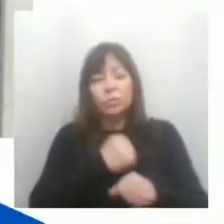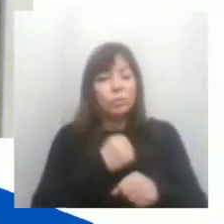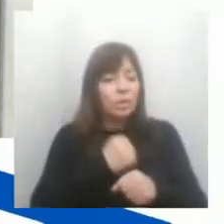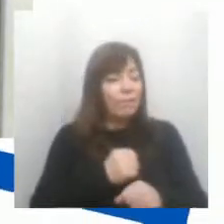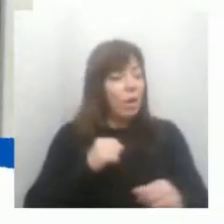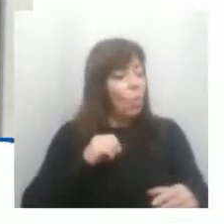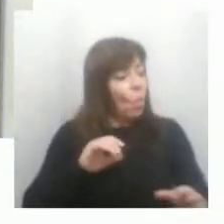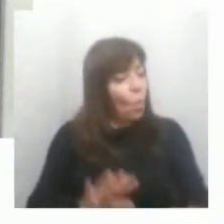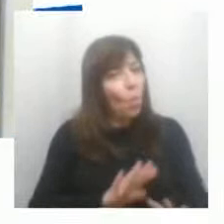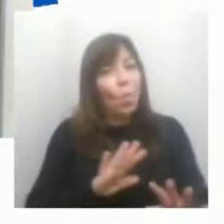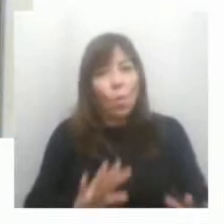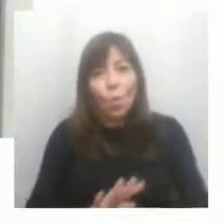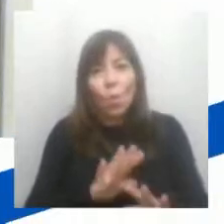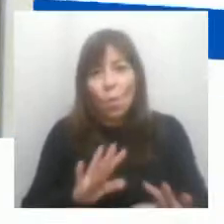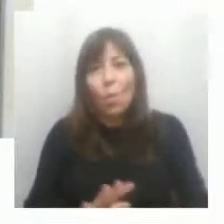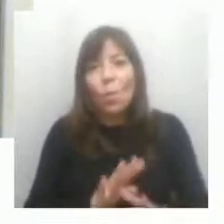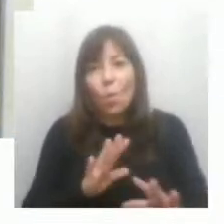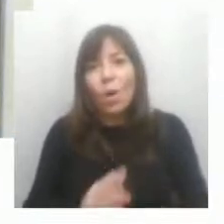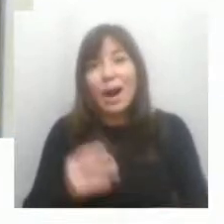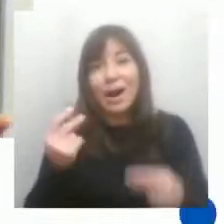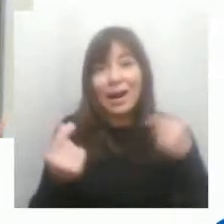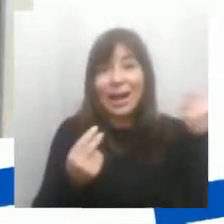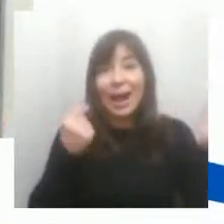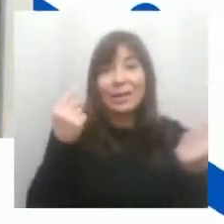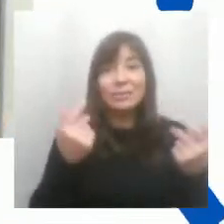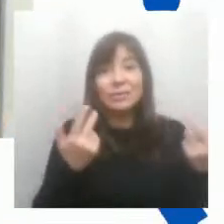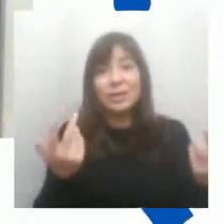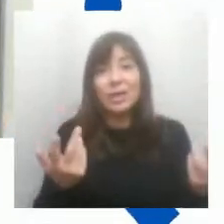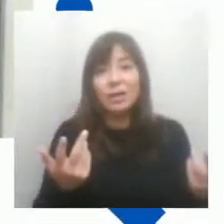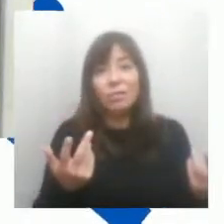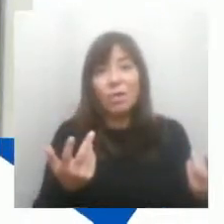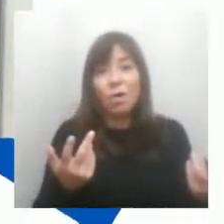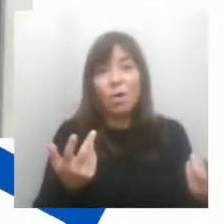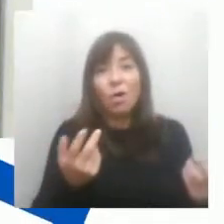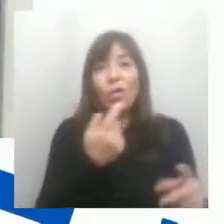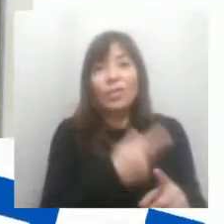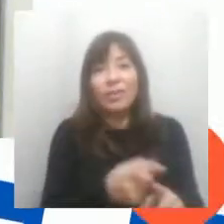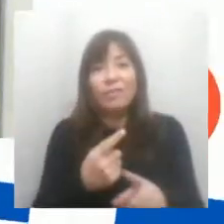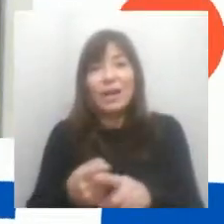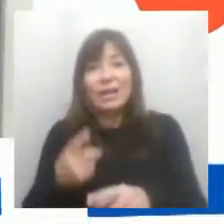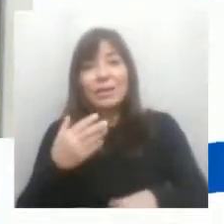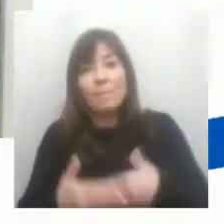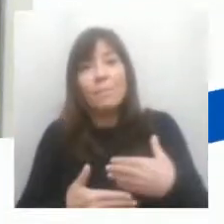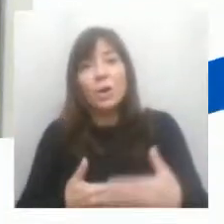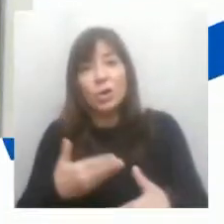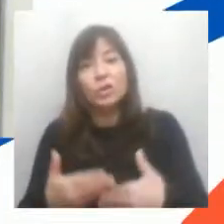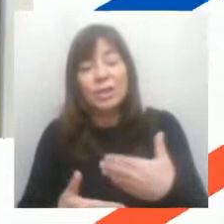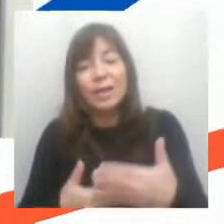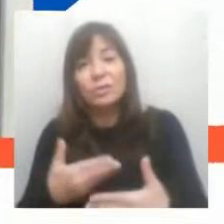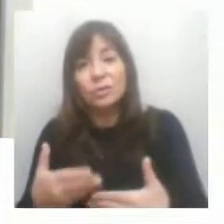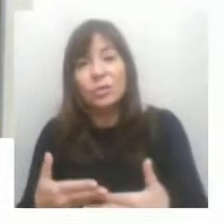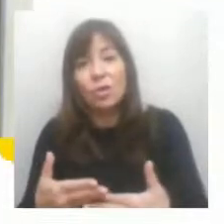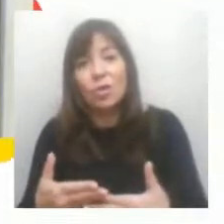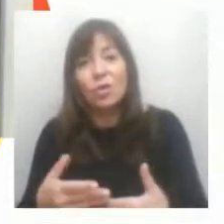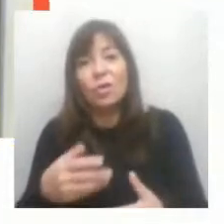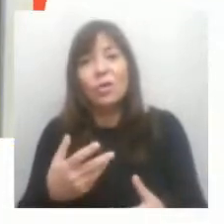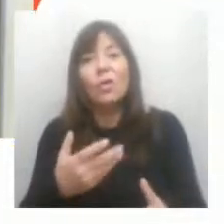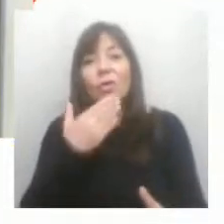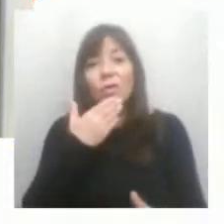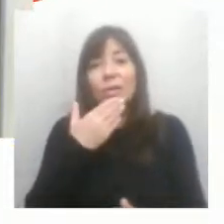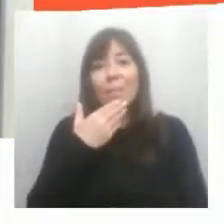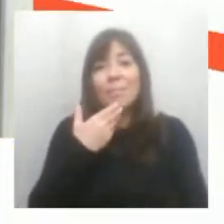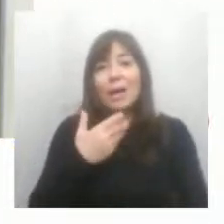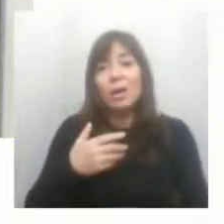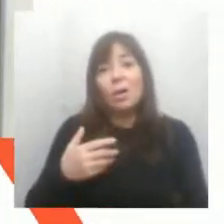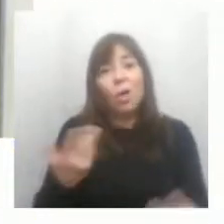arduo, un trabajo creativo, un trabajo que va pasando por distintos procesos, que también muchas veces van de la mano como son los